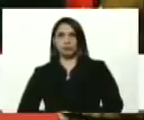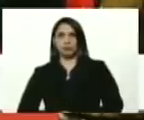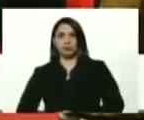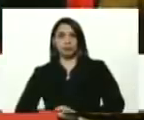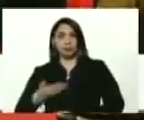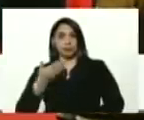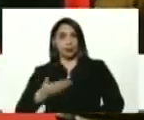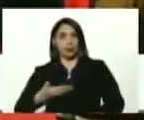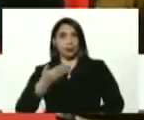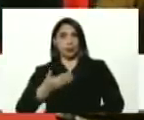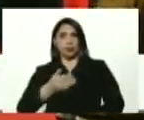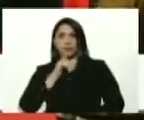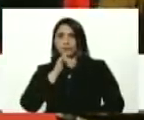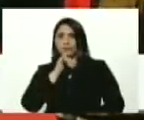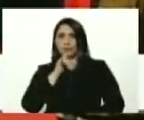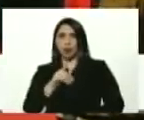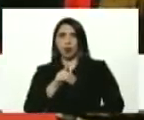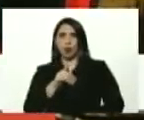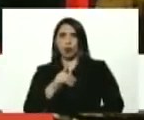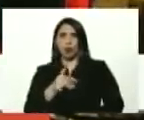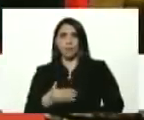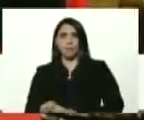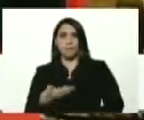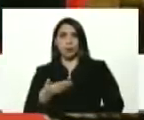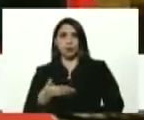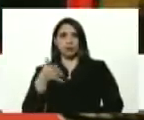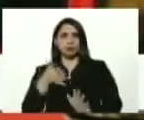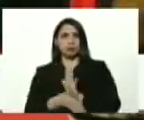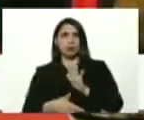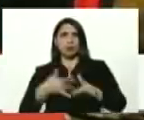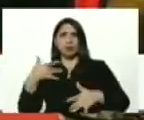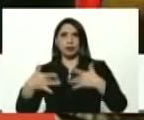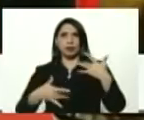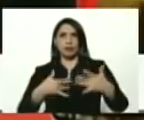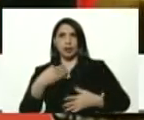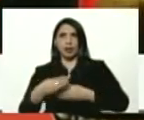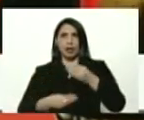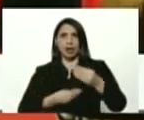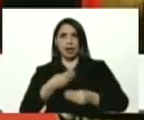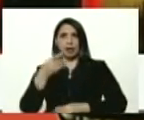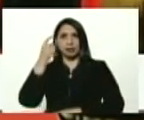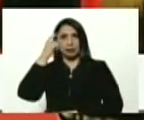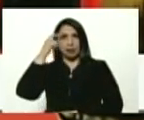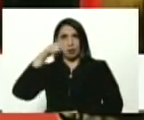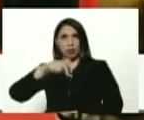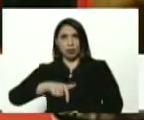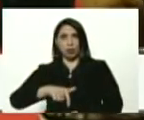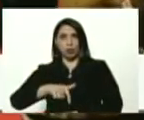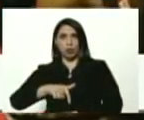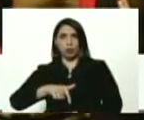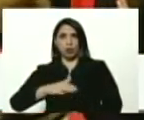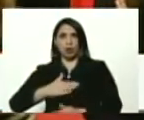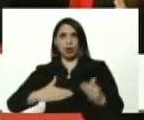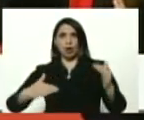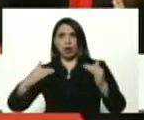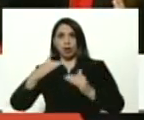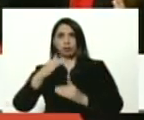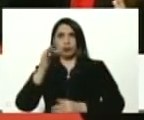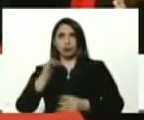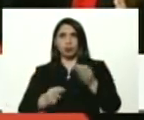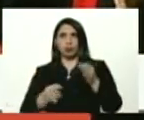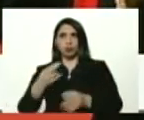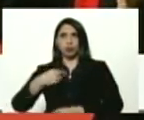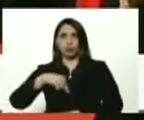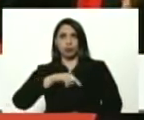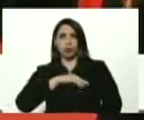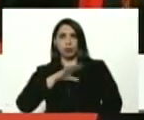Importante destacar que la magnitud y la importancia de esta actividad que se realiza el día de hoy acá en el alto juzgado de nuestro país, la